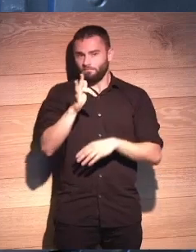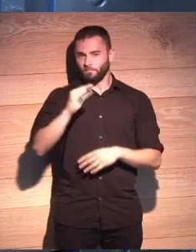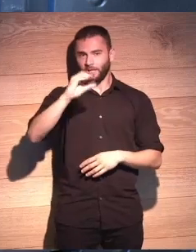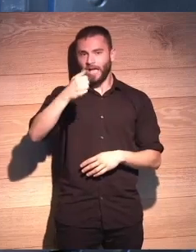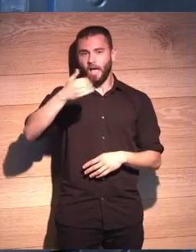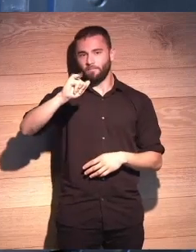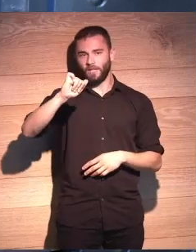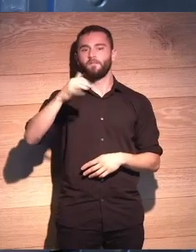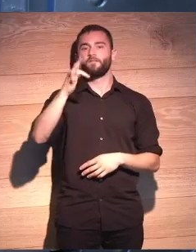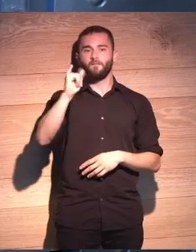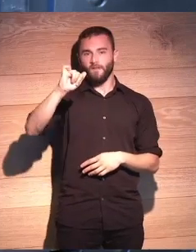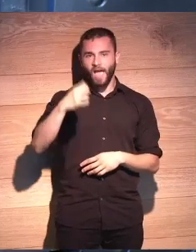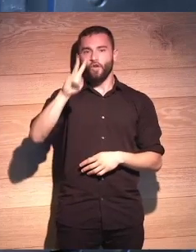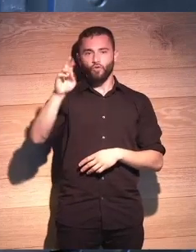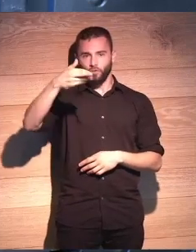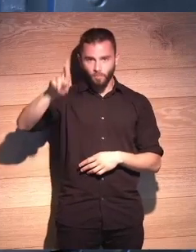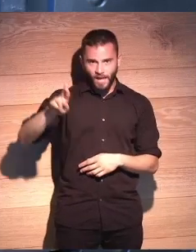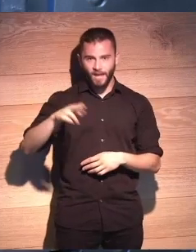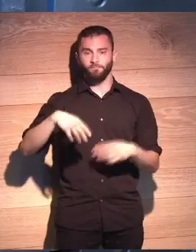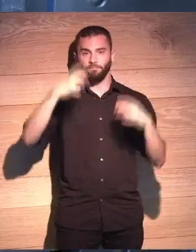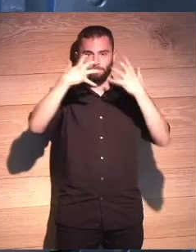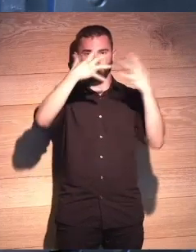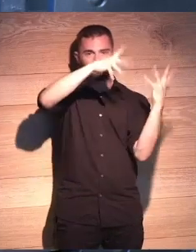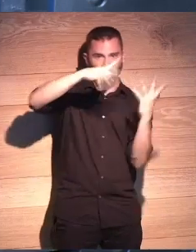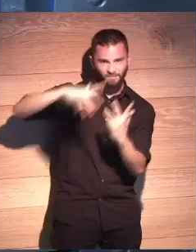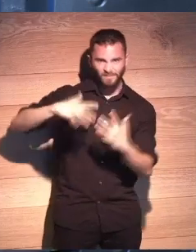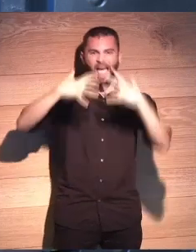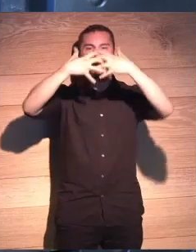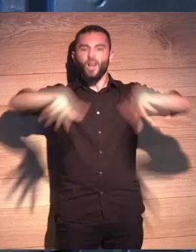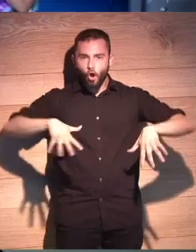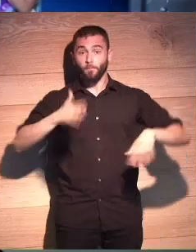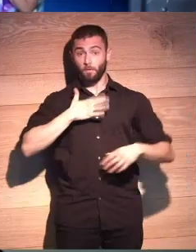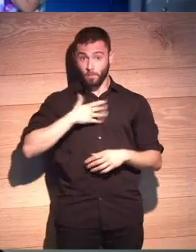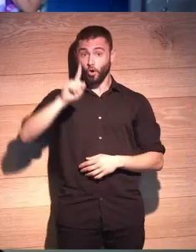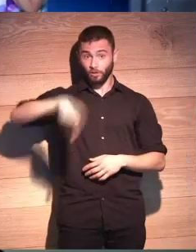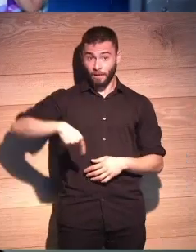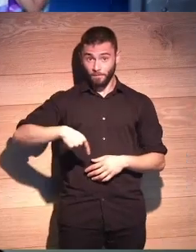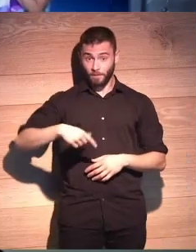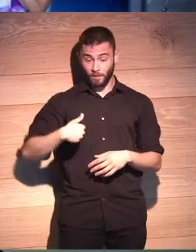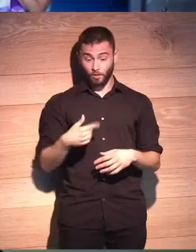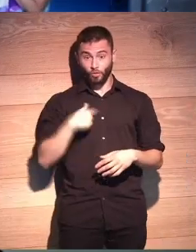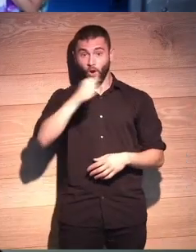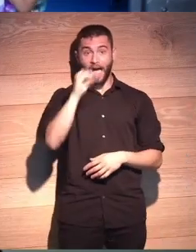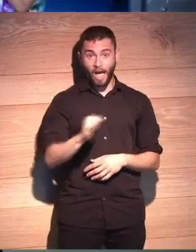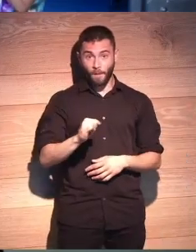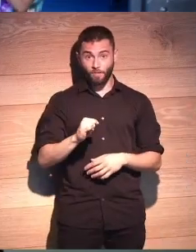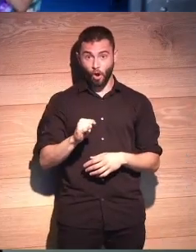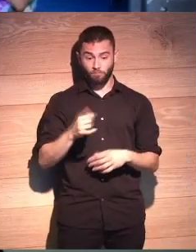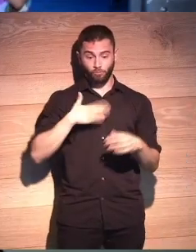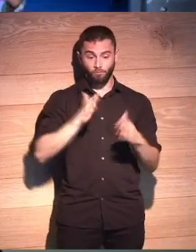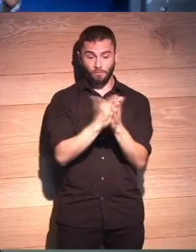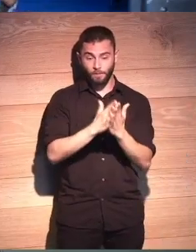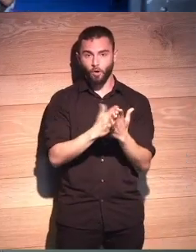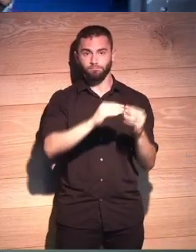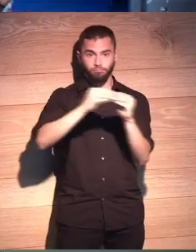Cabify y de Uber es un algoritmo. El mío también. El mío, porque yo he escrito un libro en Amazon y si quien lo compre y le apetezca